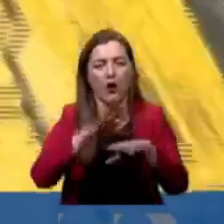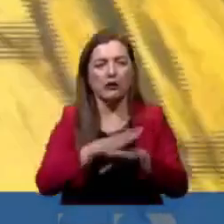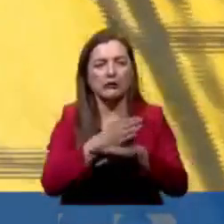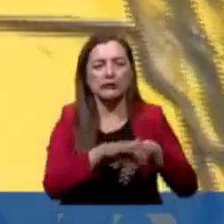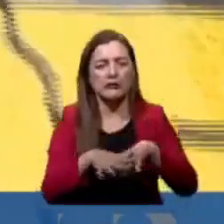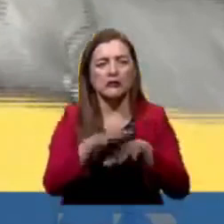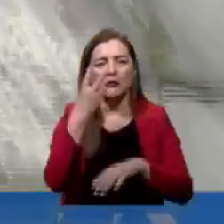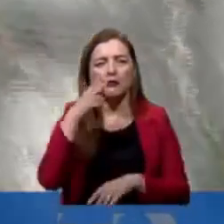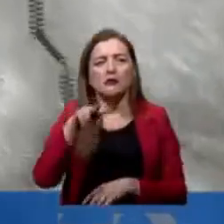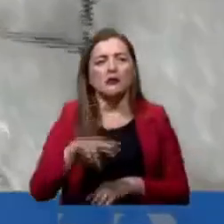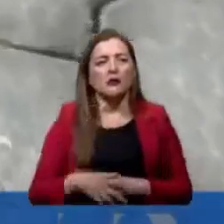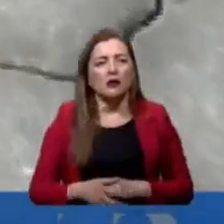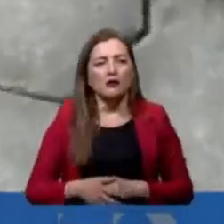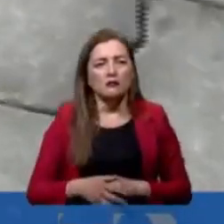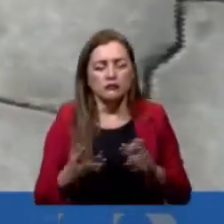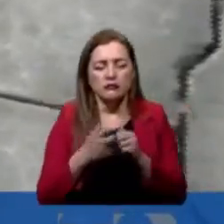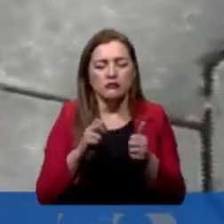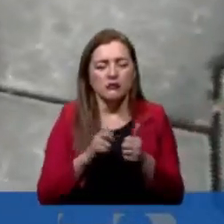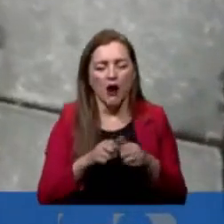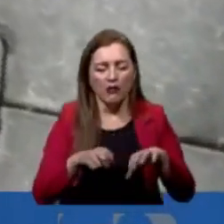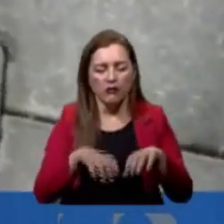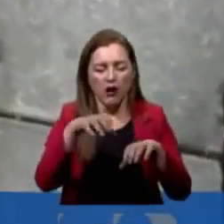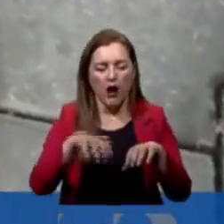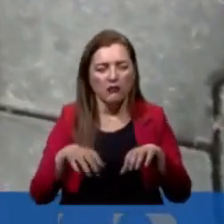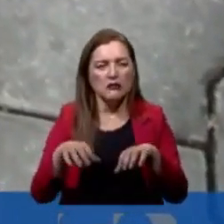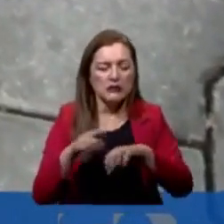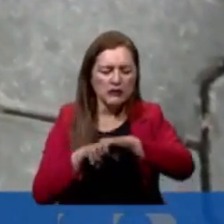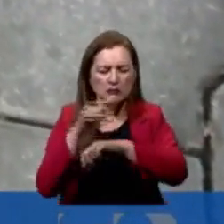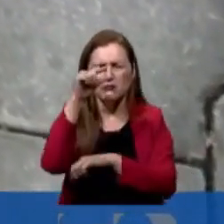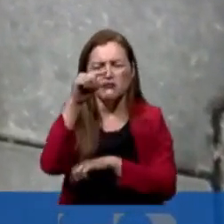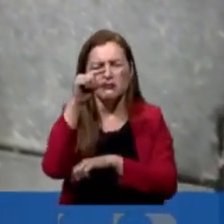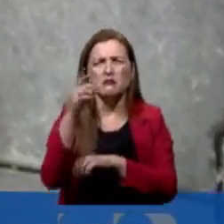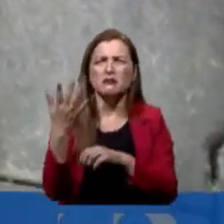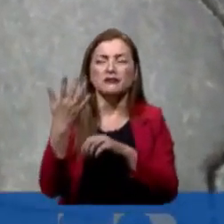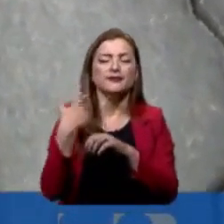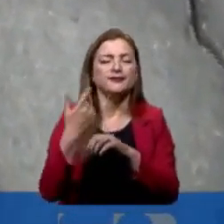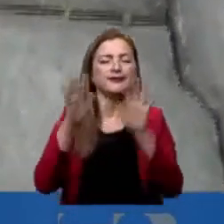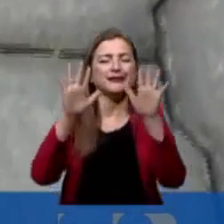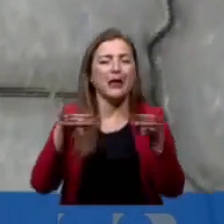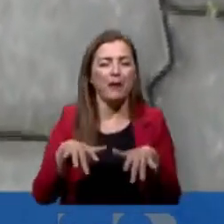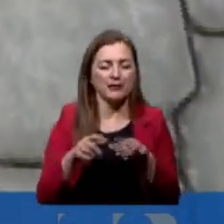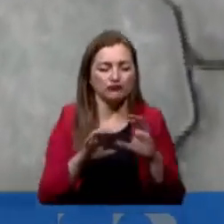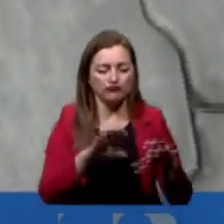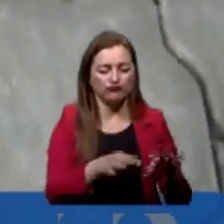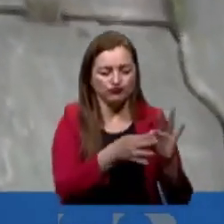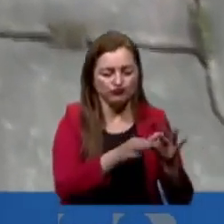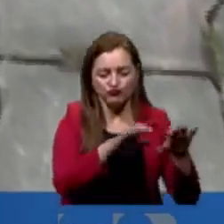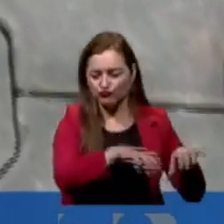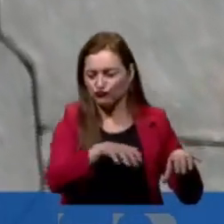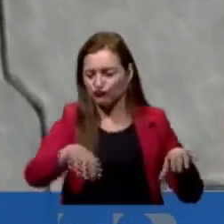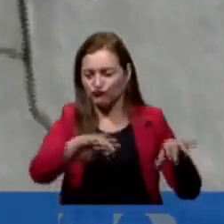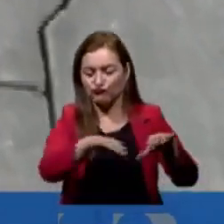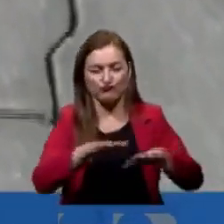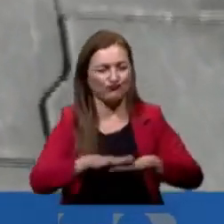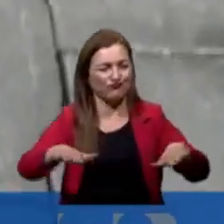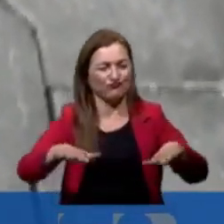Aquí podemos observar. Y el problema es que estos adoquines fueron recién puestos hace unos 10 meses. Para que nos cuente un poco más del problema, vamos